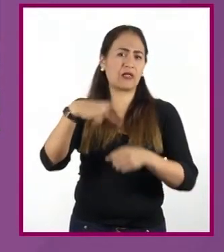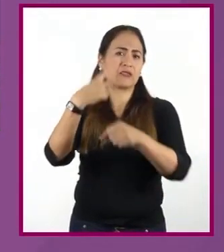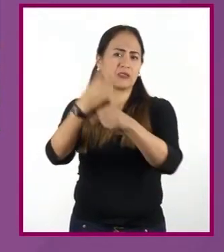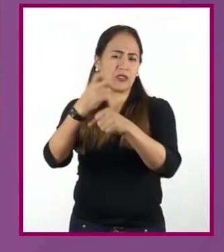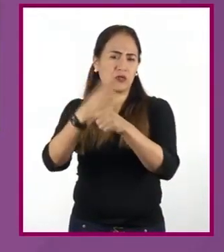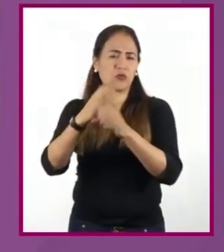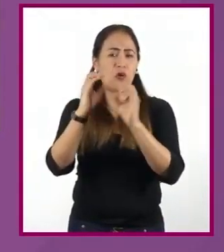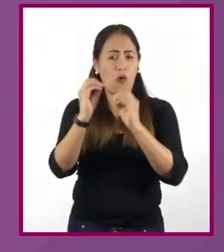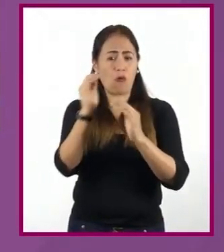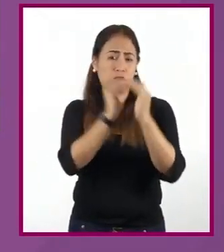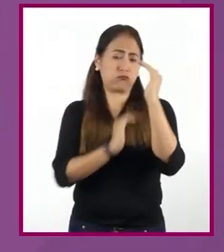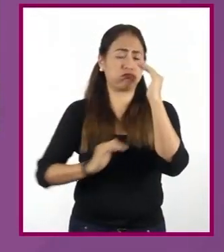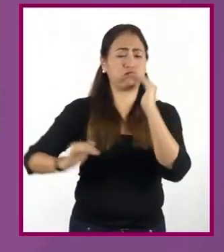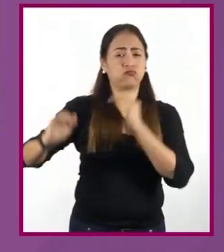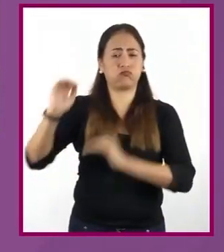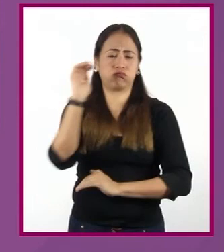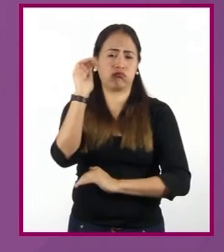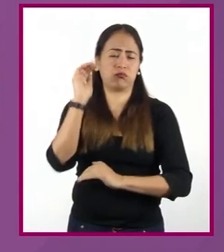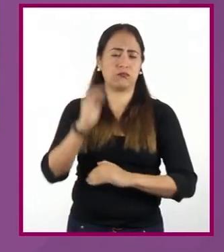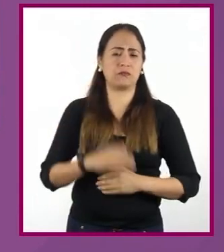el Grande.